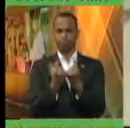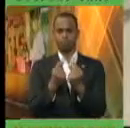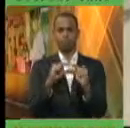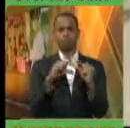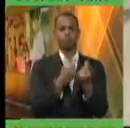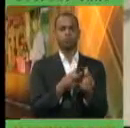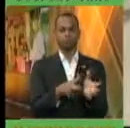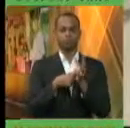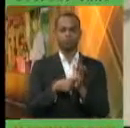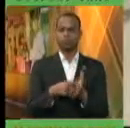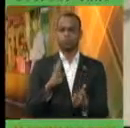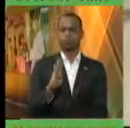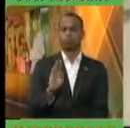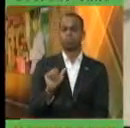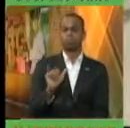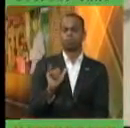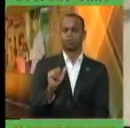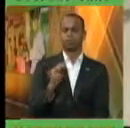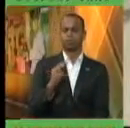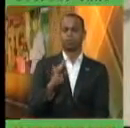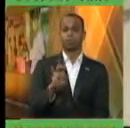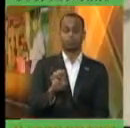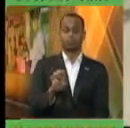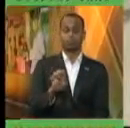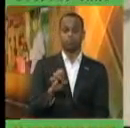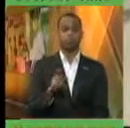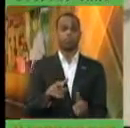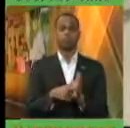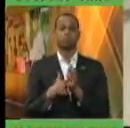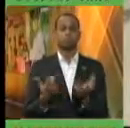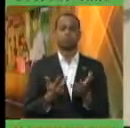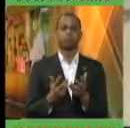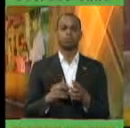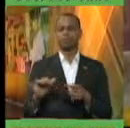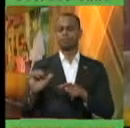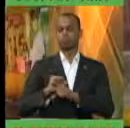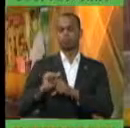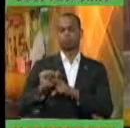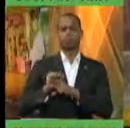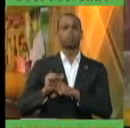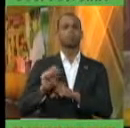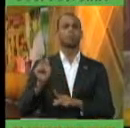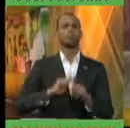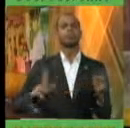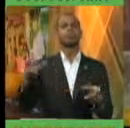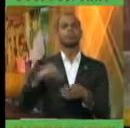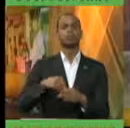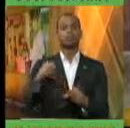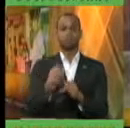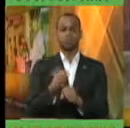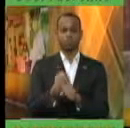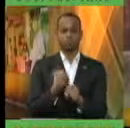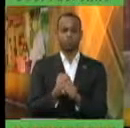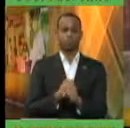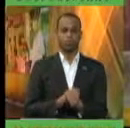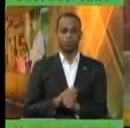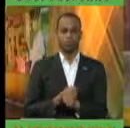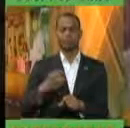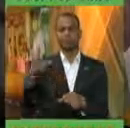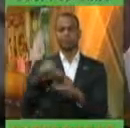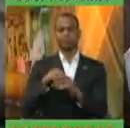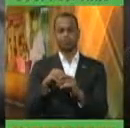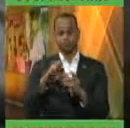mucho como el grupo bayahibe neto que tú ha dicho la capacitación de su personal en el